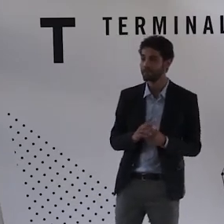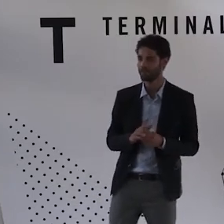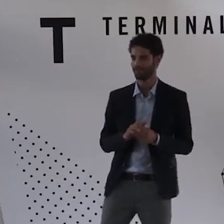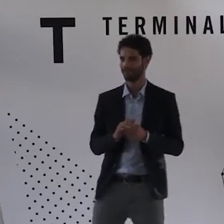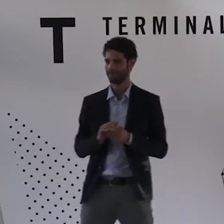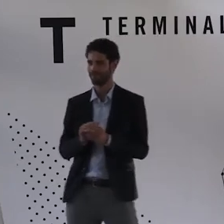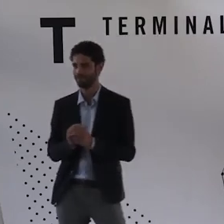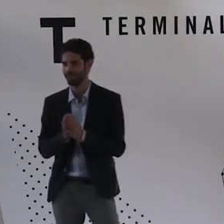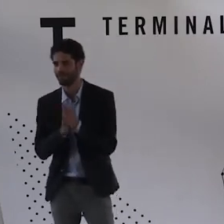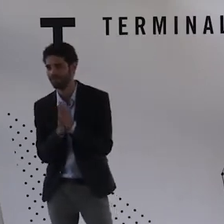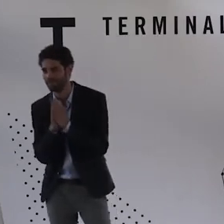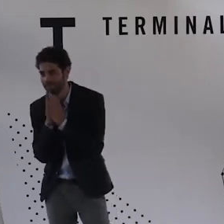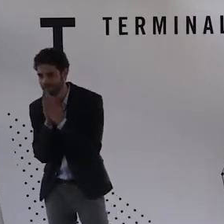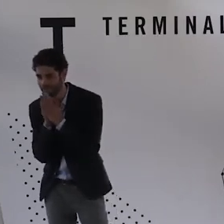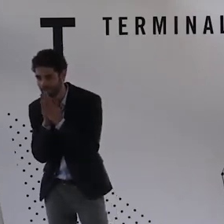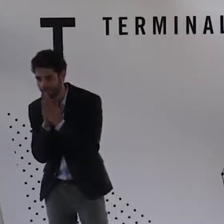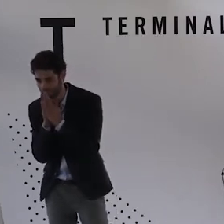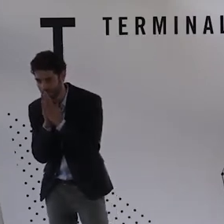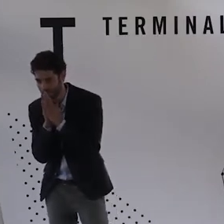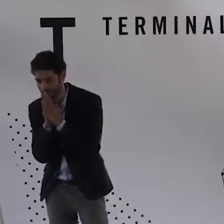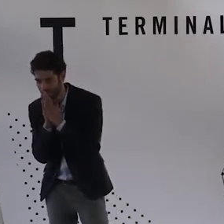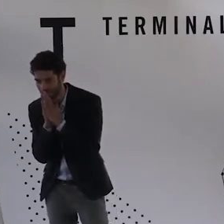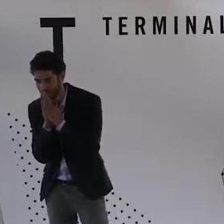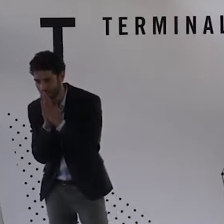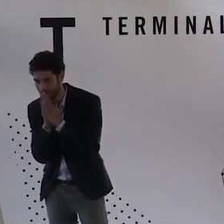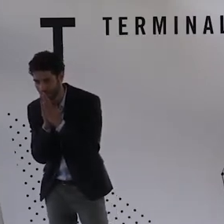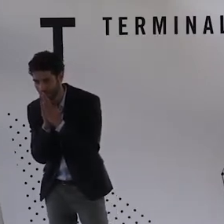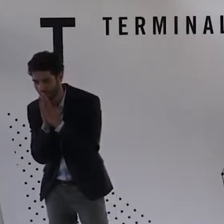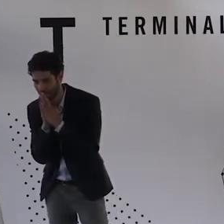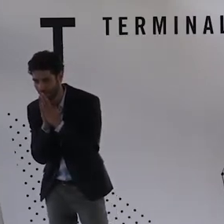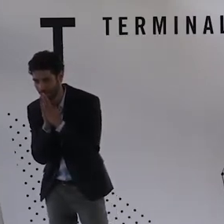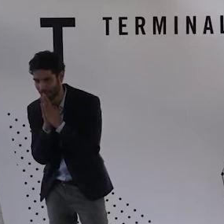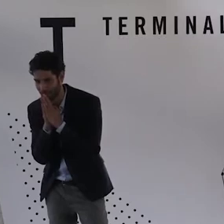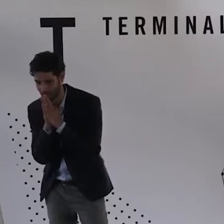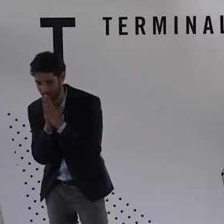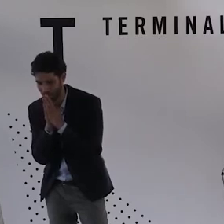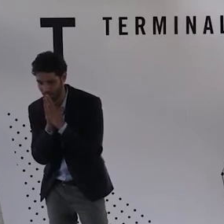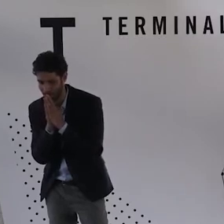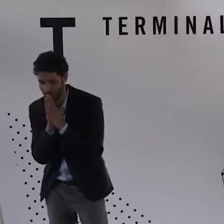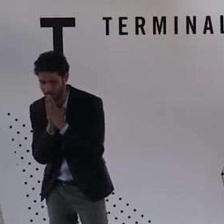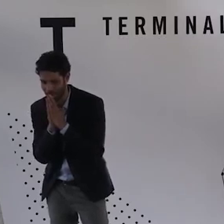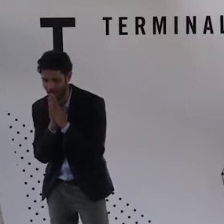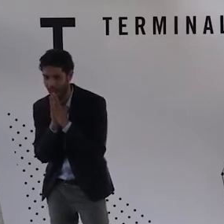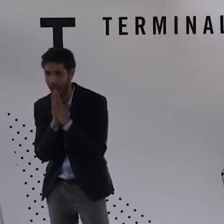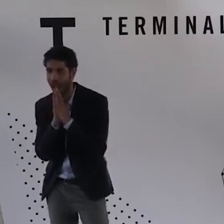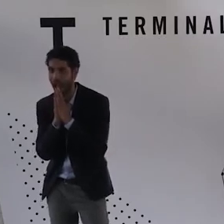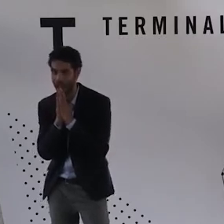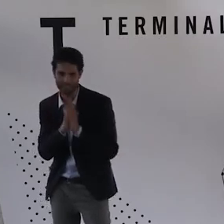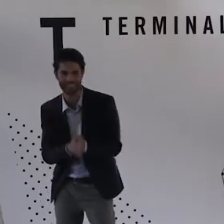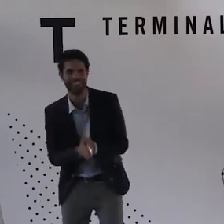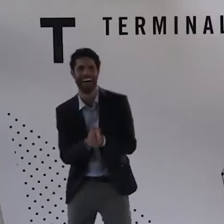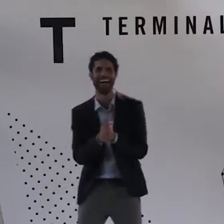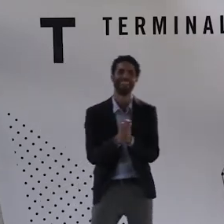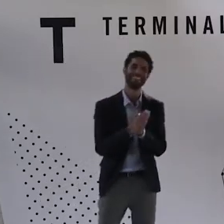¿Cuál es la magia que más te ha sorprendido en tu vida? ¿La magia que más me ha sorprendido en mi vida?